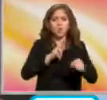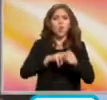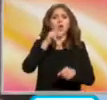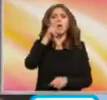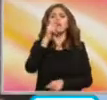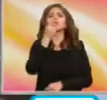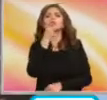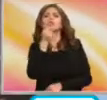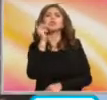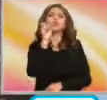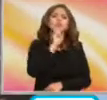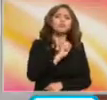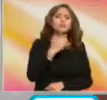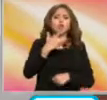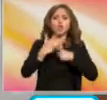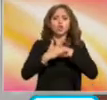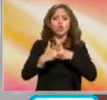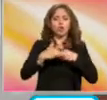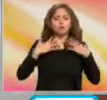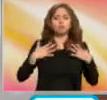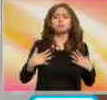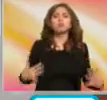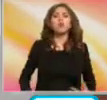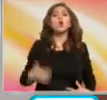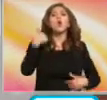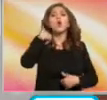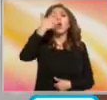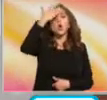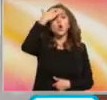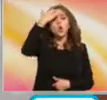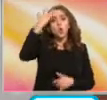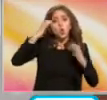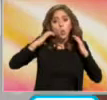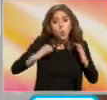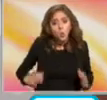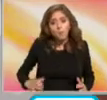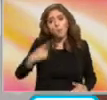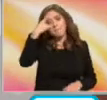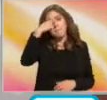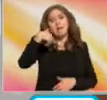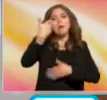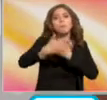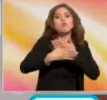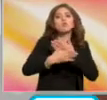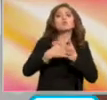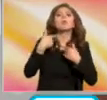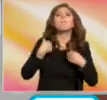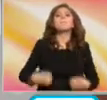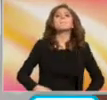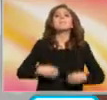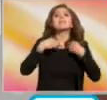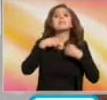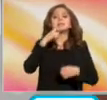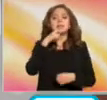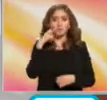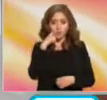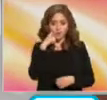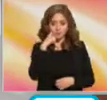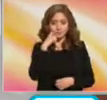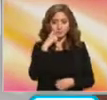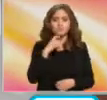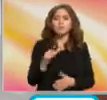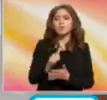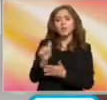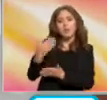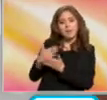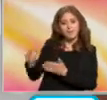conoce. Es una manera de entrenarte para la vida erótica. Muy bien. Entonces hay que respetar este momento. Gaby, tú me haces una pregunta muy importante